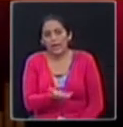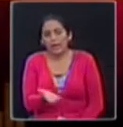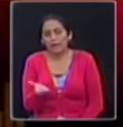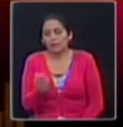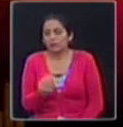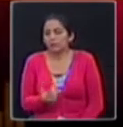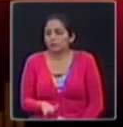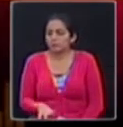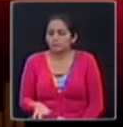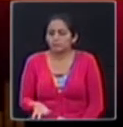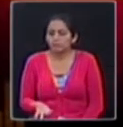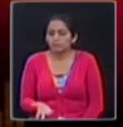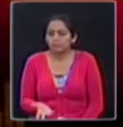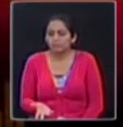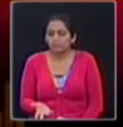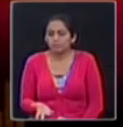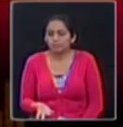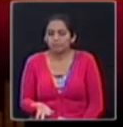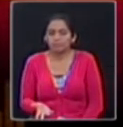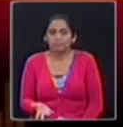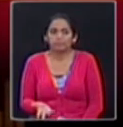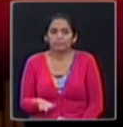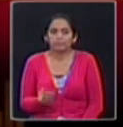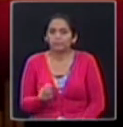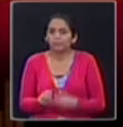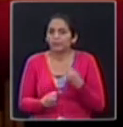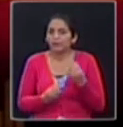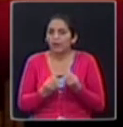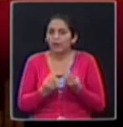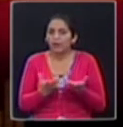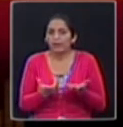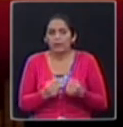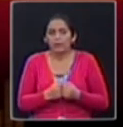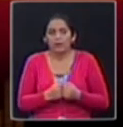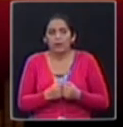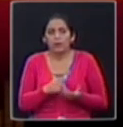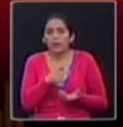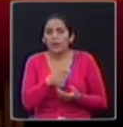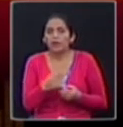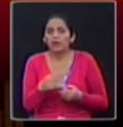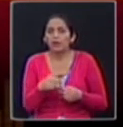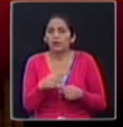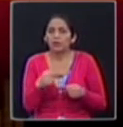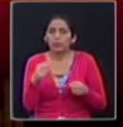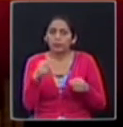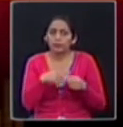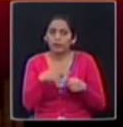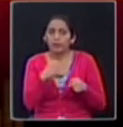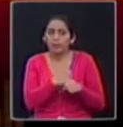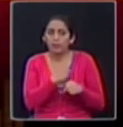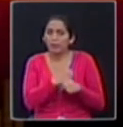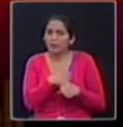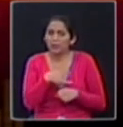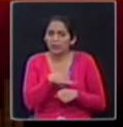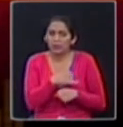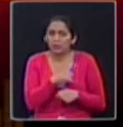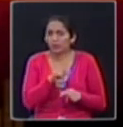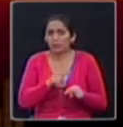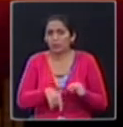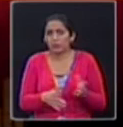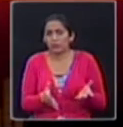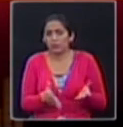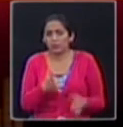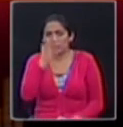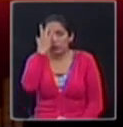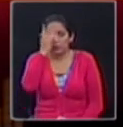ancladas, por más ineficientes que sean, al sector empleador, porque es un costo, y si es que no puedo yo trabajar con gente que quiere hacerlo, voy a